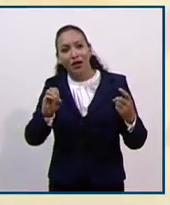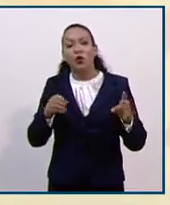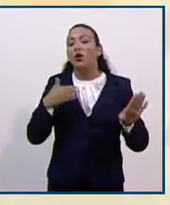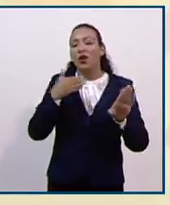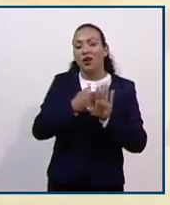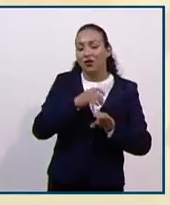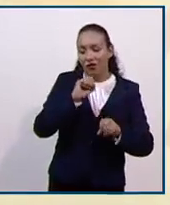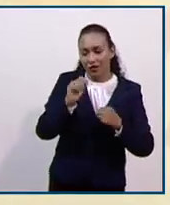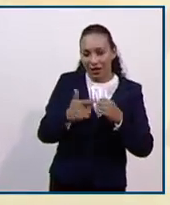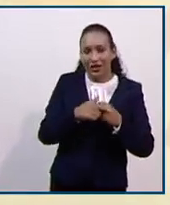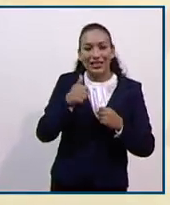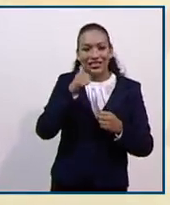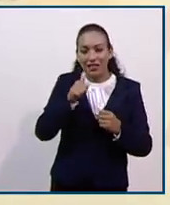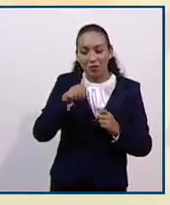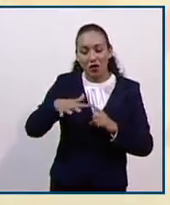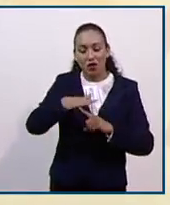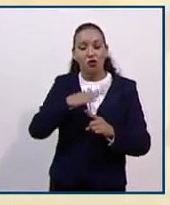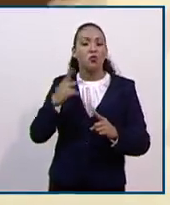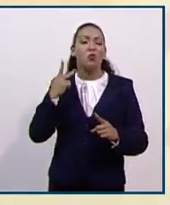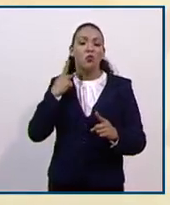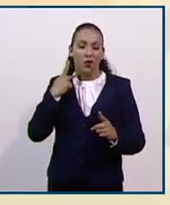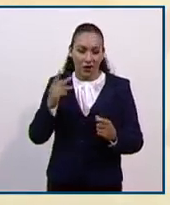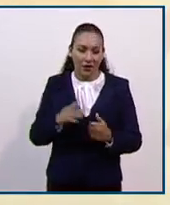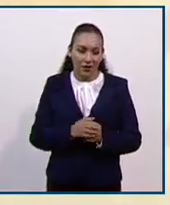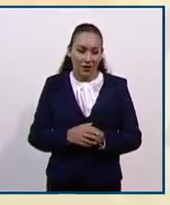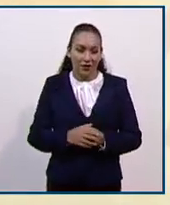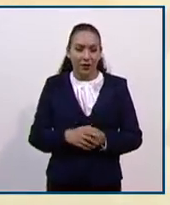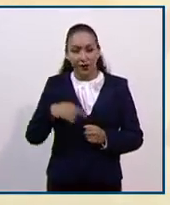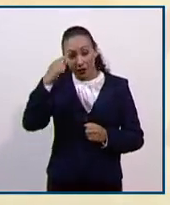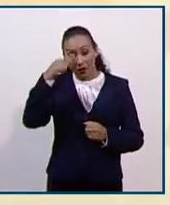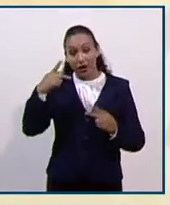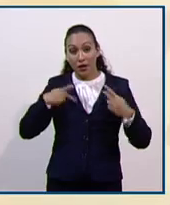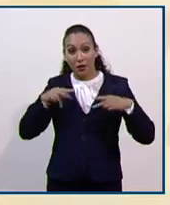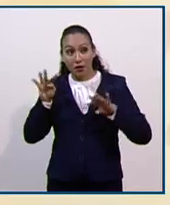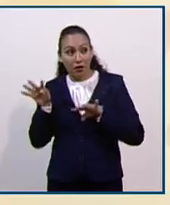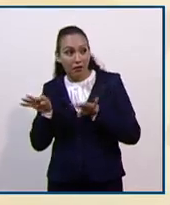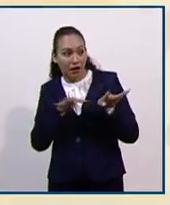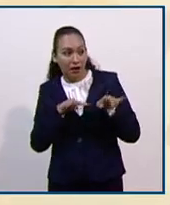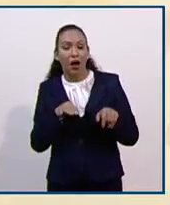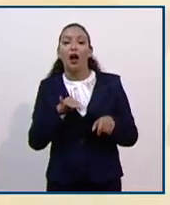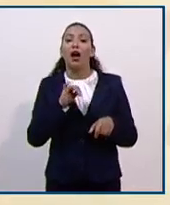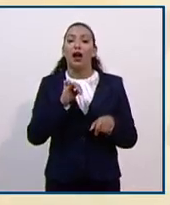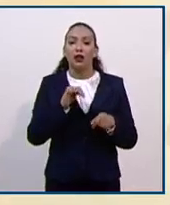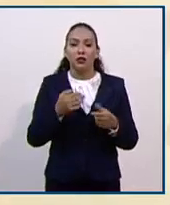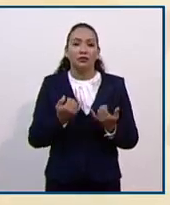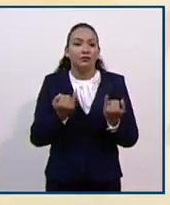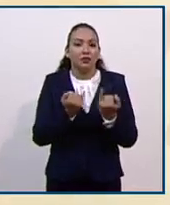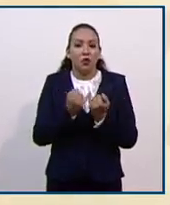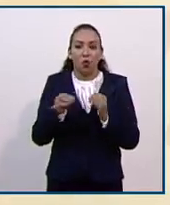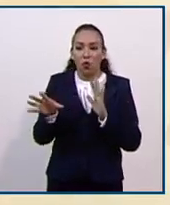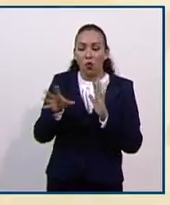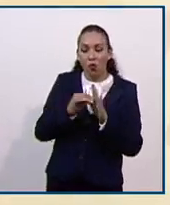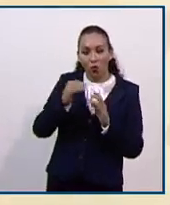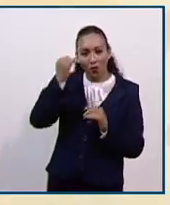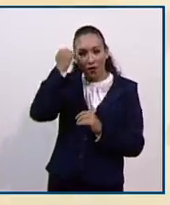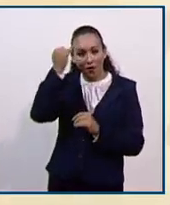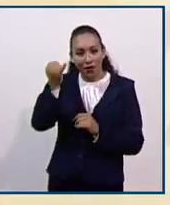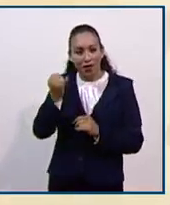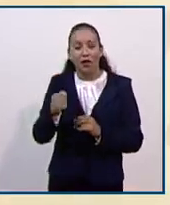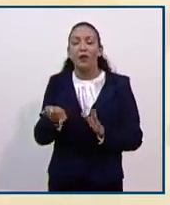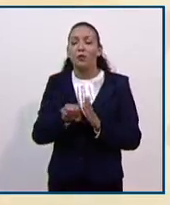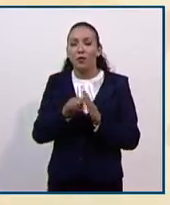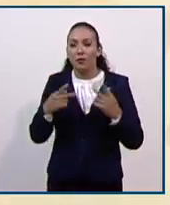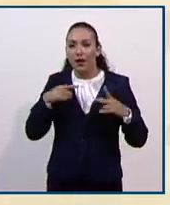significado político para atraer a un sector de la población que puede ser radical en una posición de reclamo